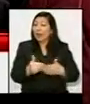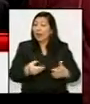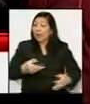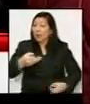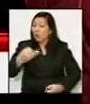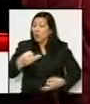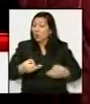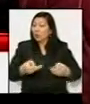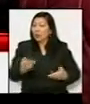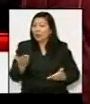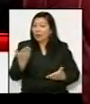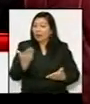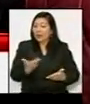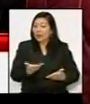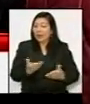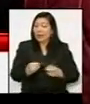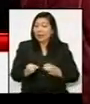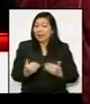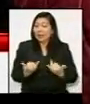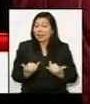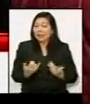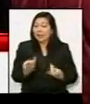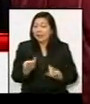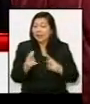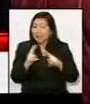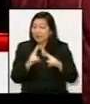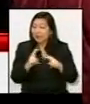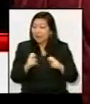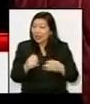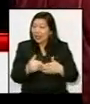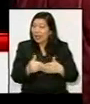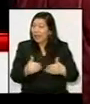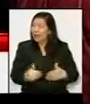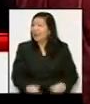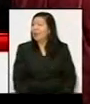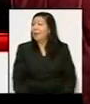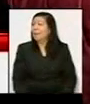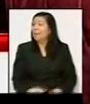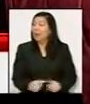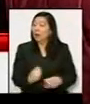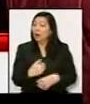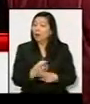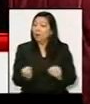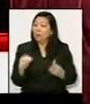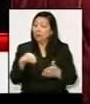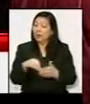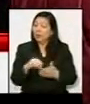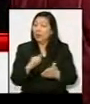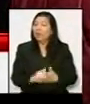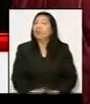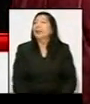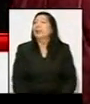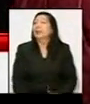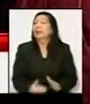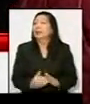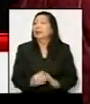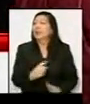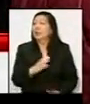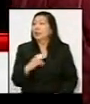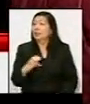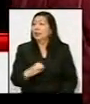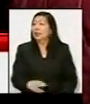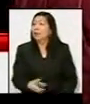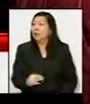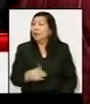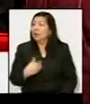nos da una facultad de hacer esta especie de investigación preliminar pero conforme se está planteando el artículo 100 de que no